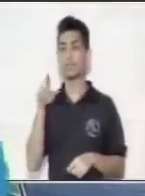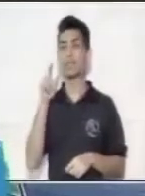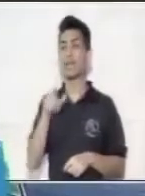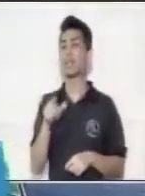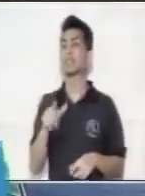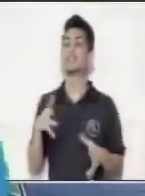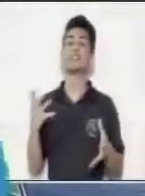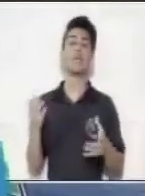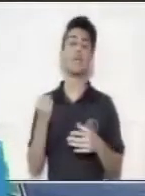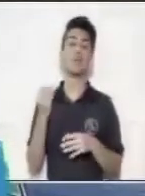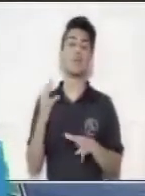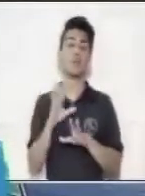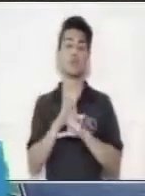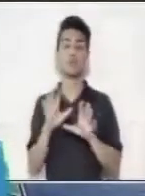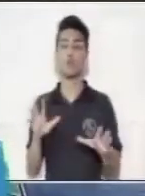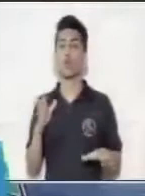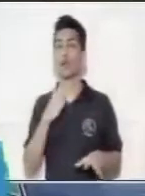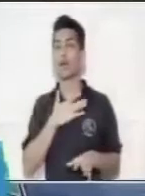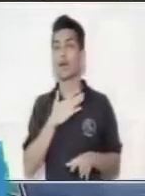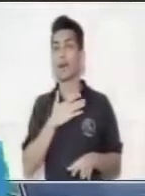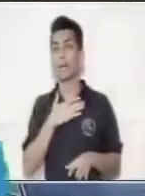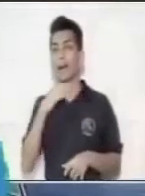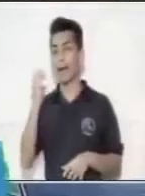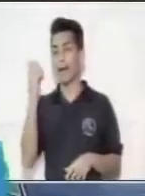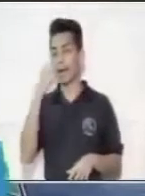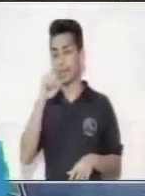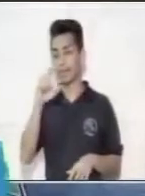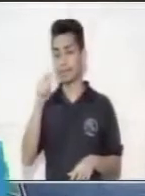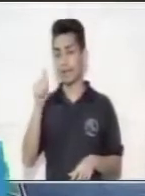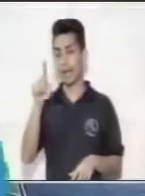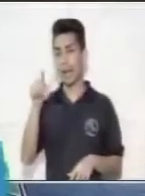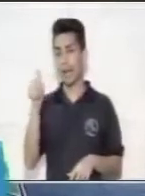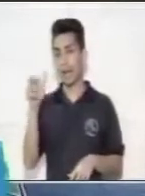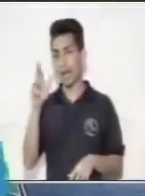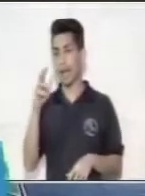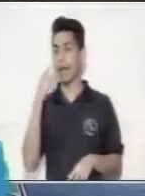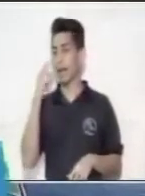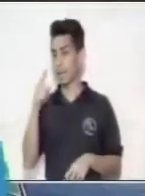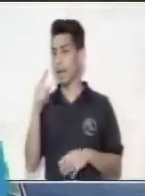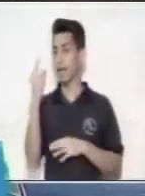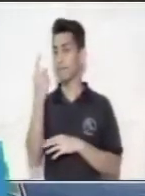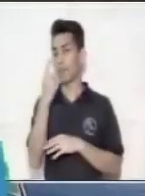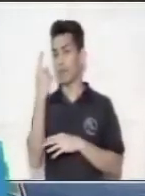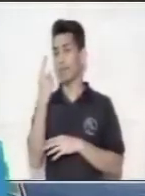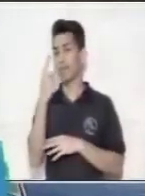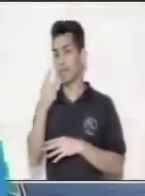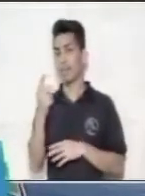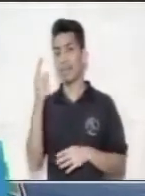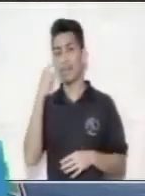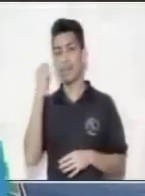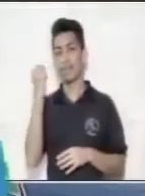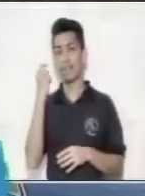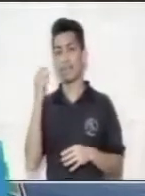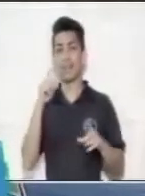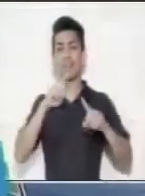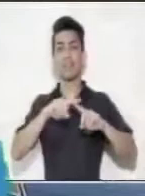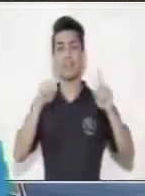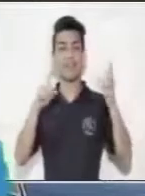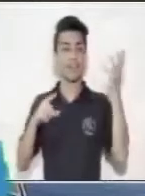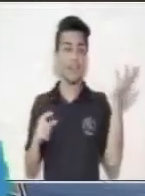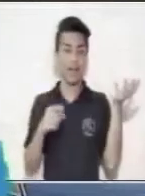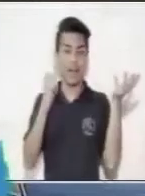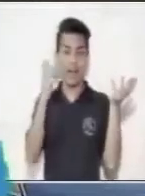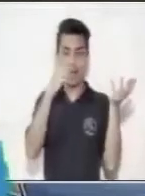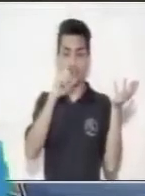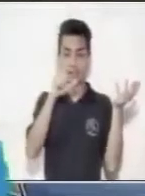cantidad escalar. Entonces es importante que tengamos en mente esa gran diferencia.